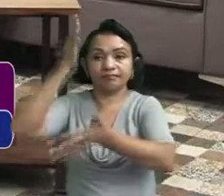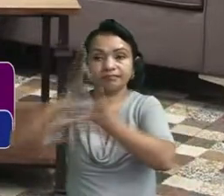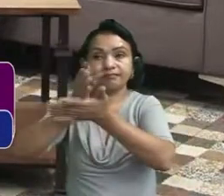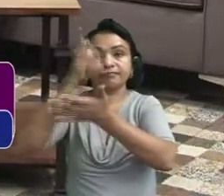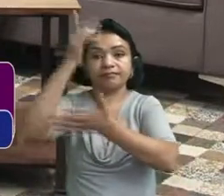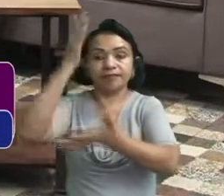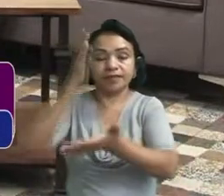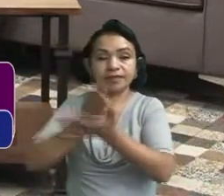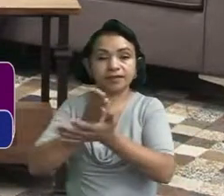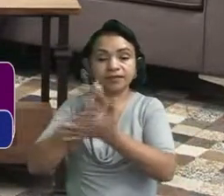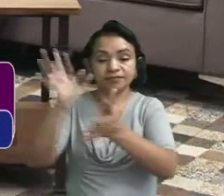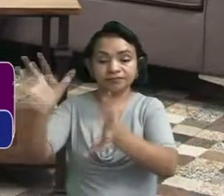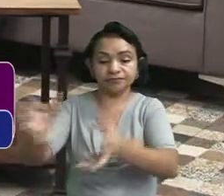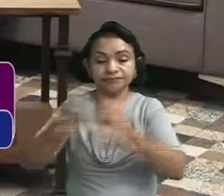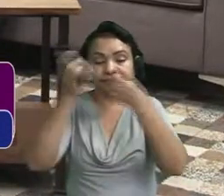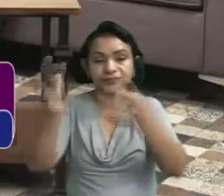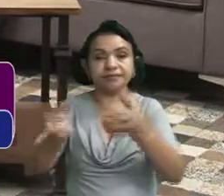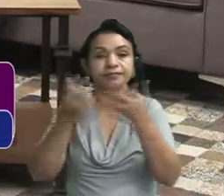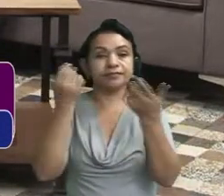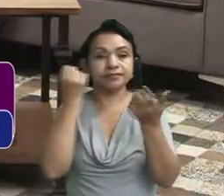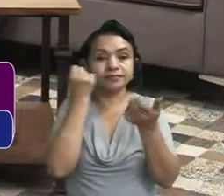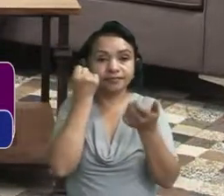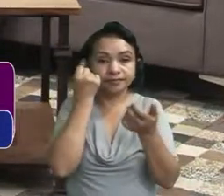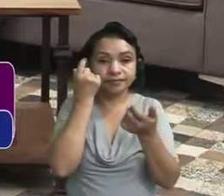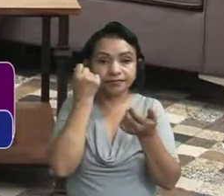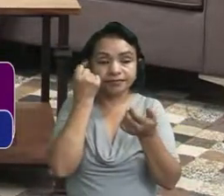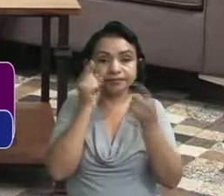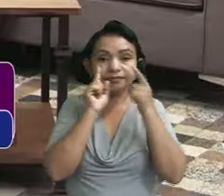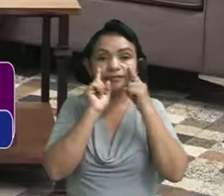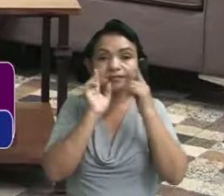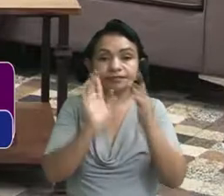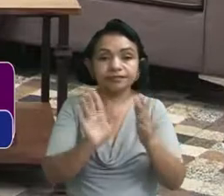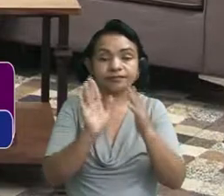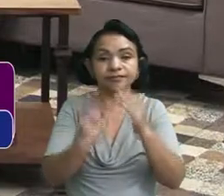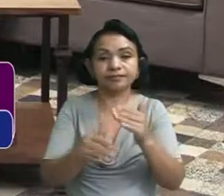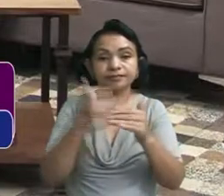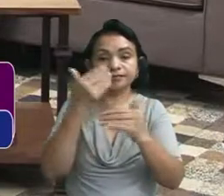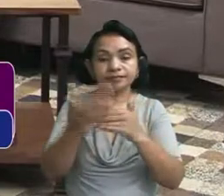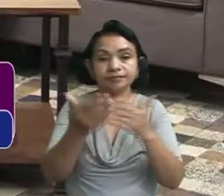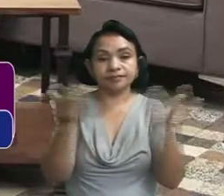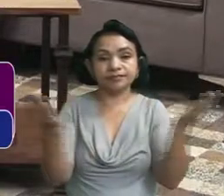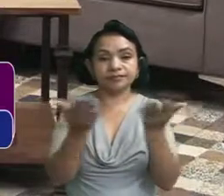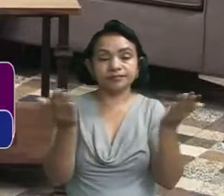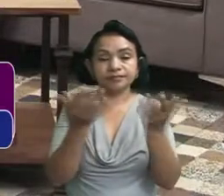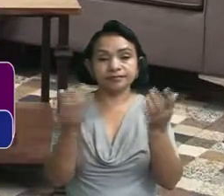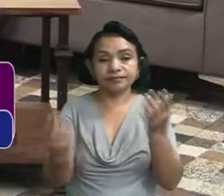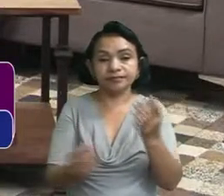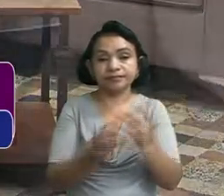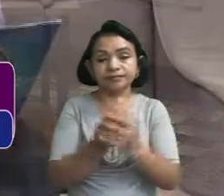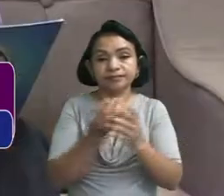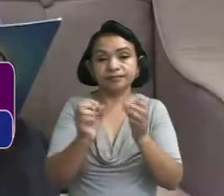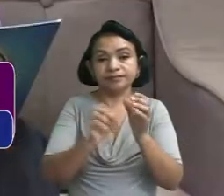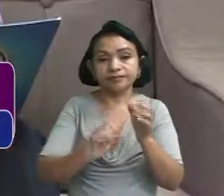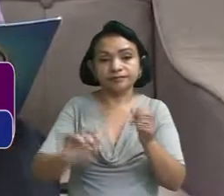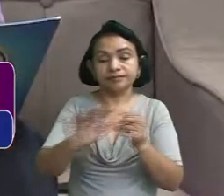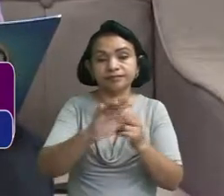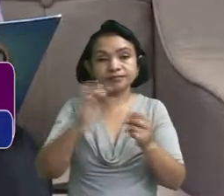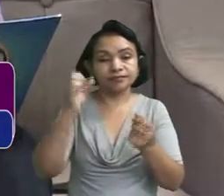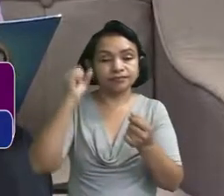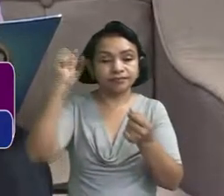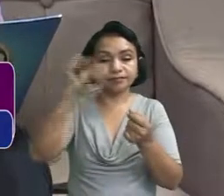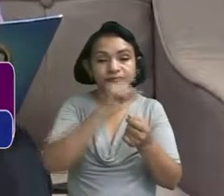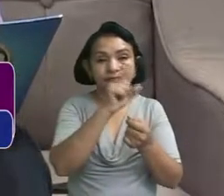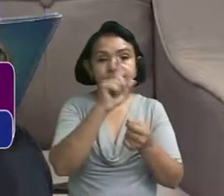directamente. Correcto, así es, correcto. Y en ese sentido, entender en principio la soberanía y después de eso los procesos de inclusión social que nos llevan al triunfo de la revolución